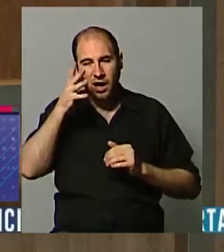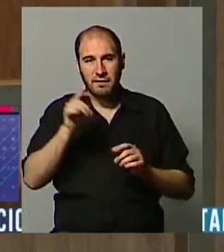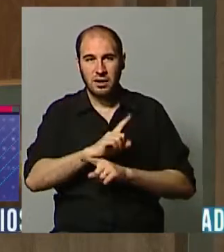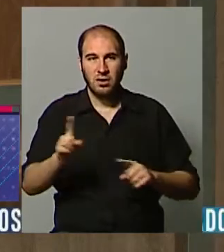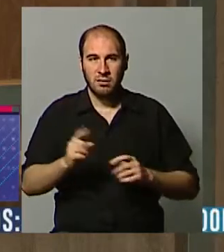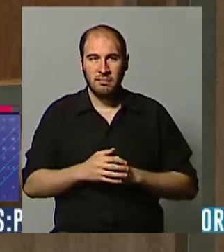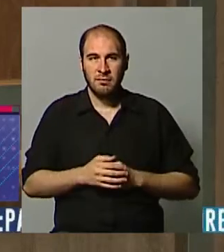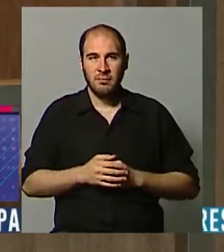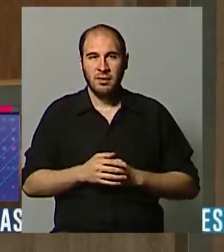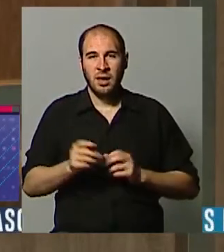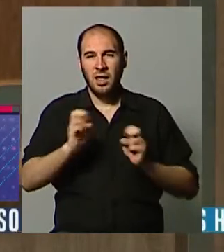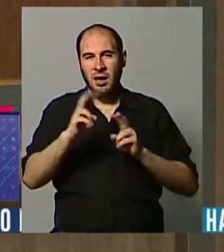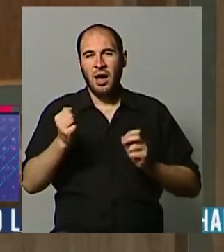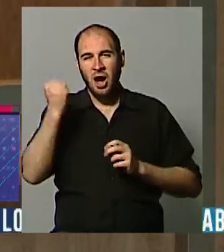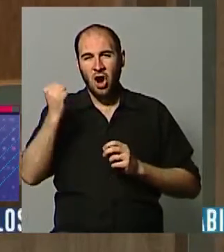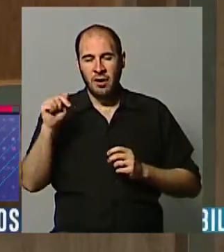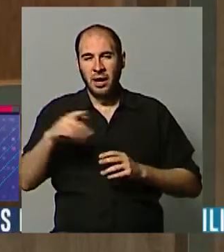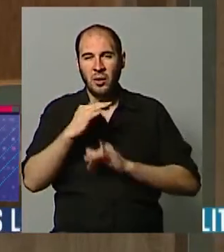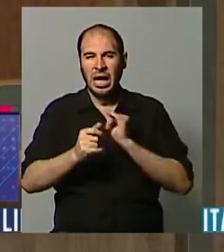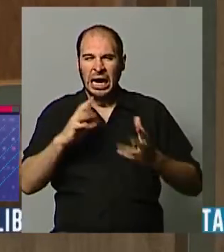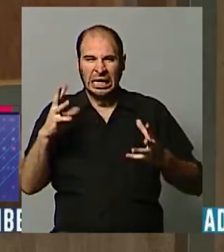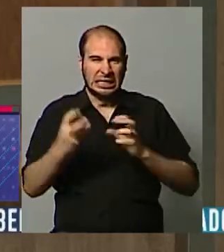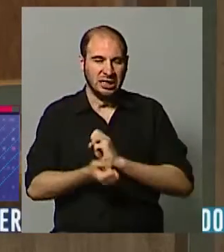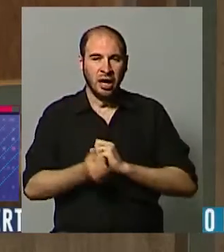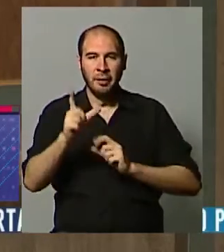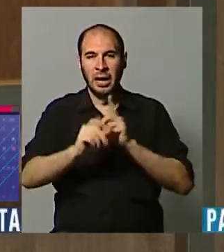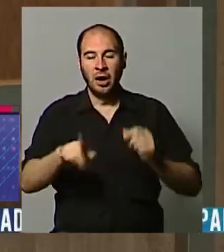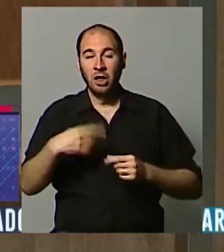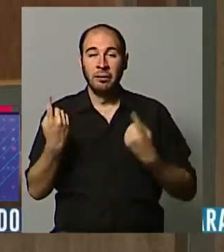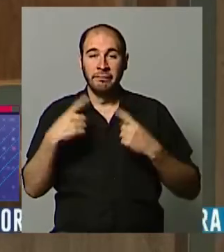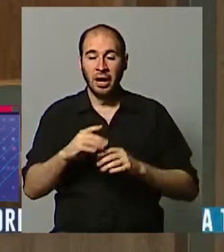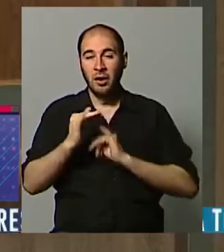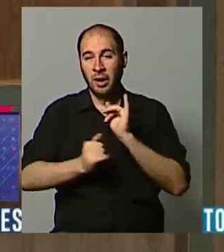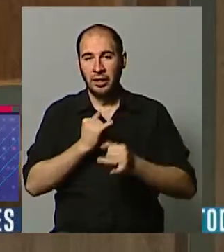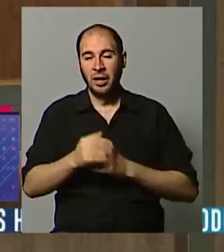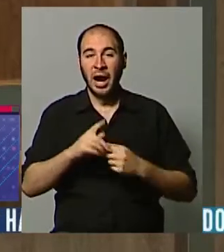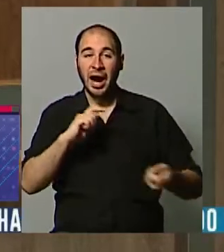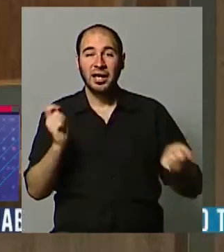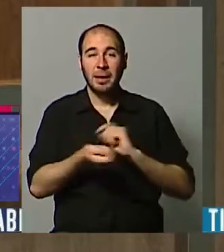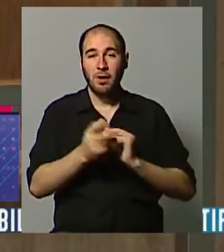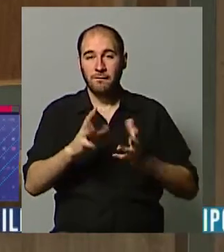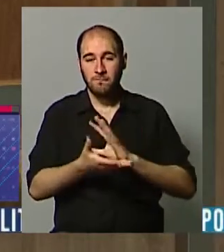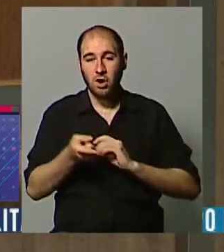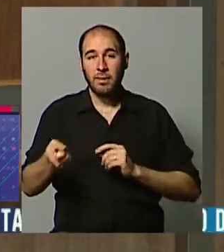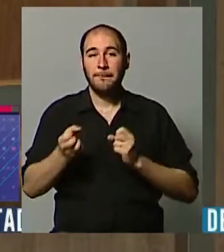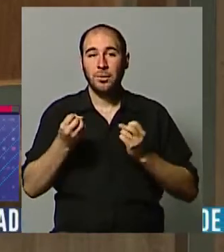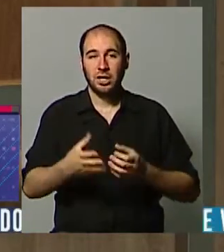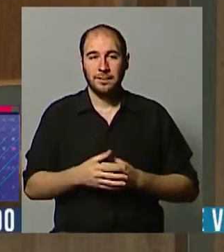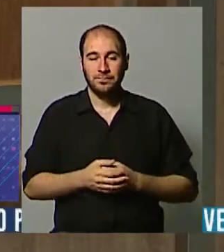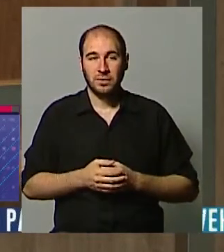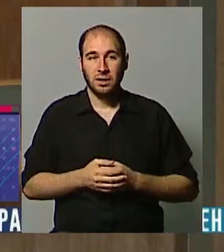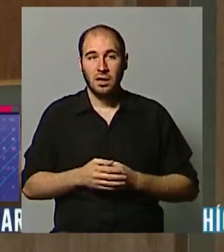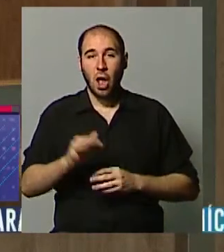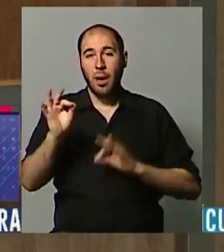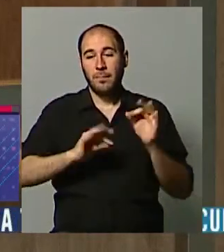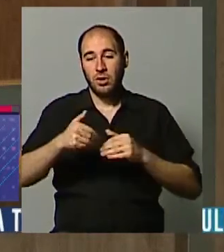situación económica, hablando de una crisis que pueden vivir otros países, pero sí hablan de cambios en el sistema porque, digamos, que la